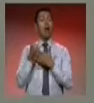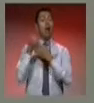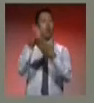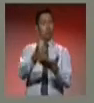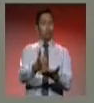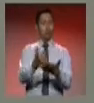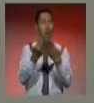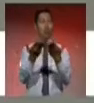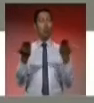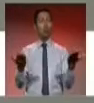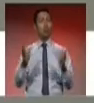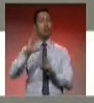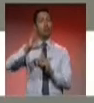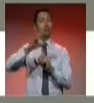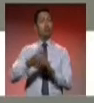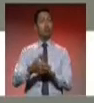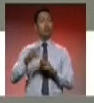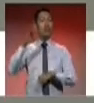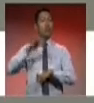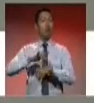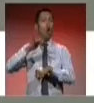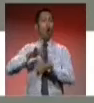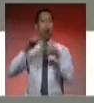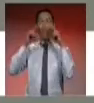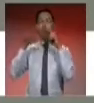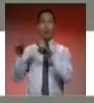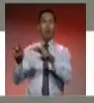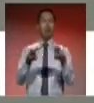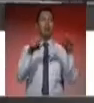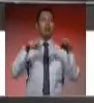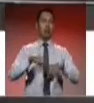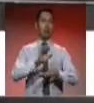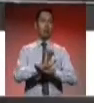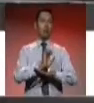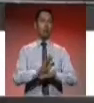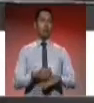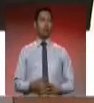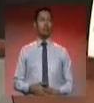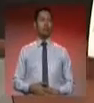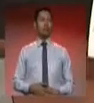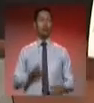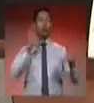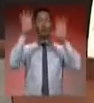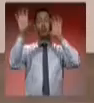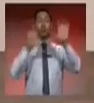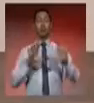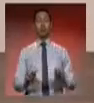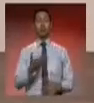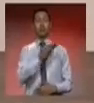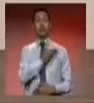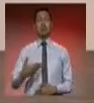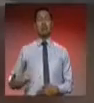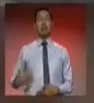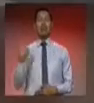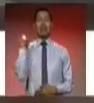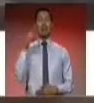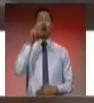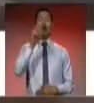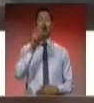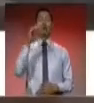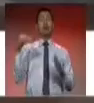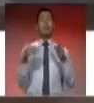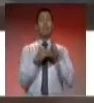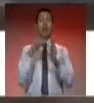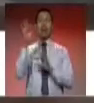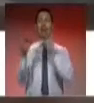al patrimonio cultural tangible e intangible del país. El Museo de Carondelet posee más de 11.000 regalos otorgados